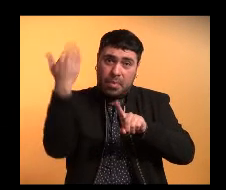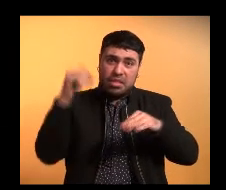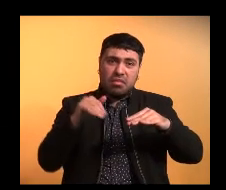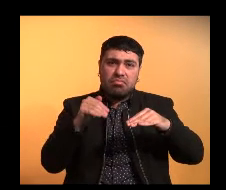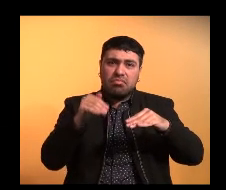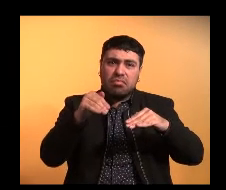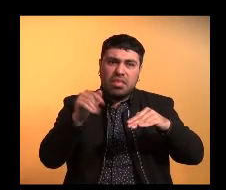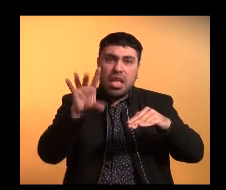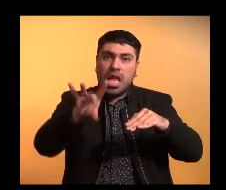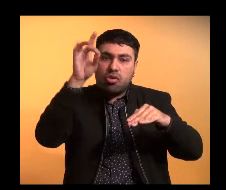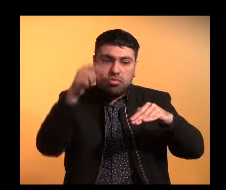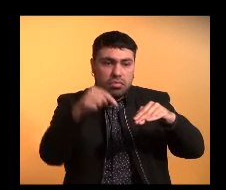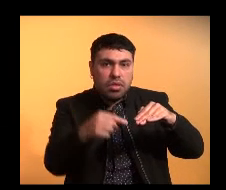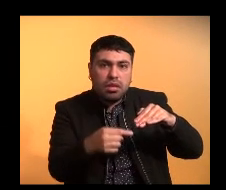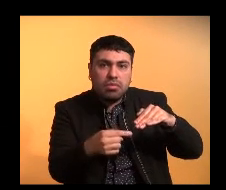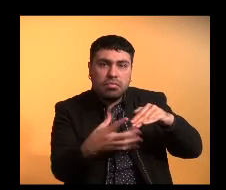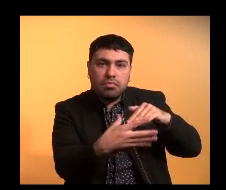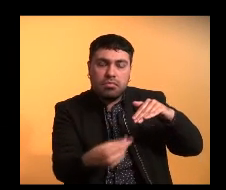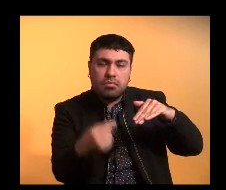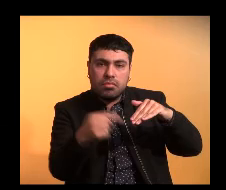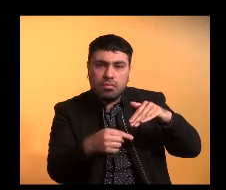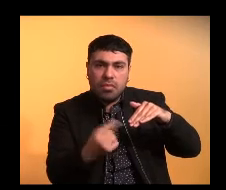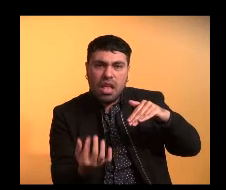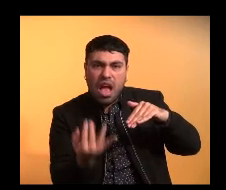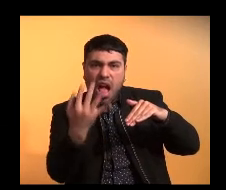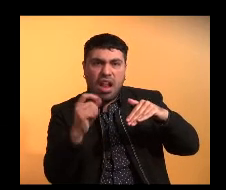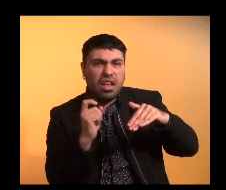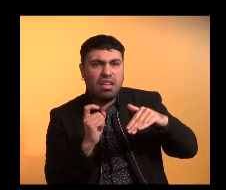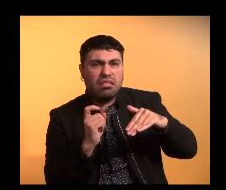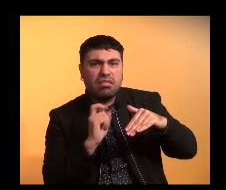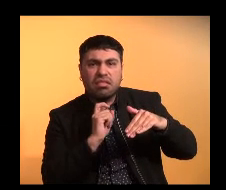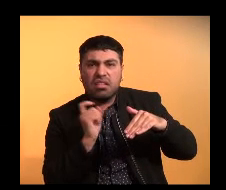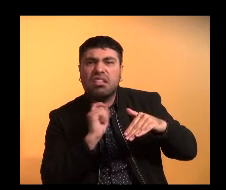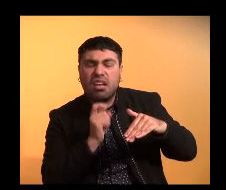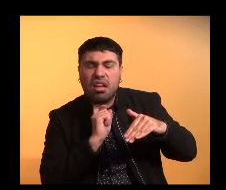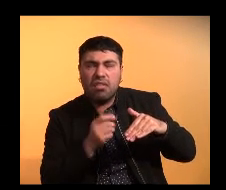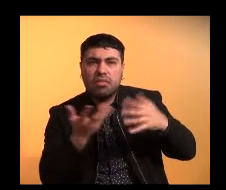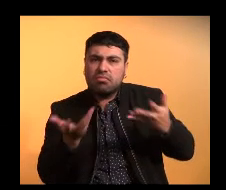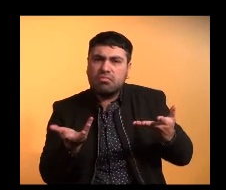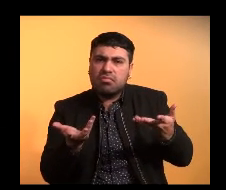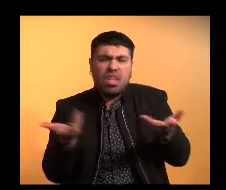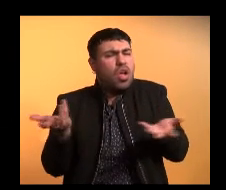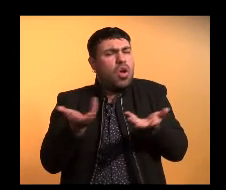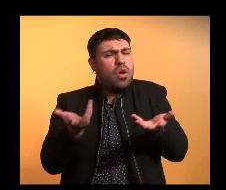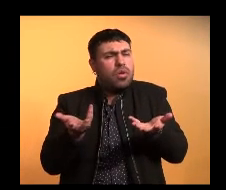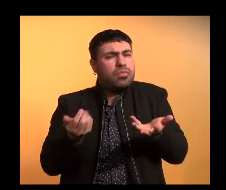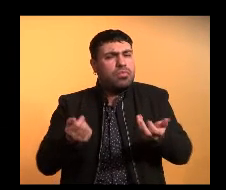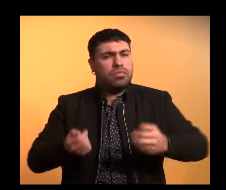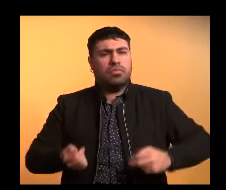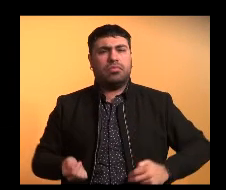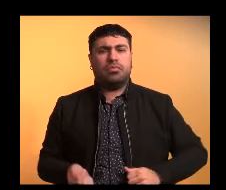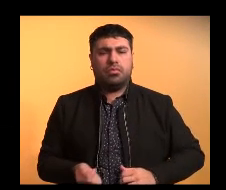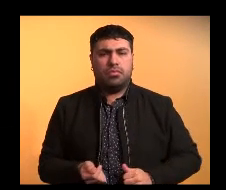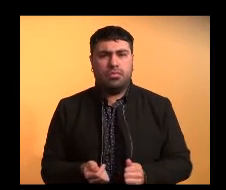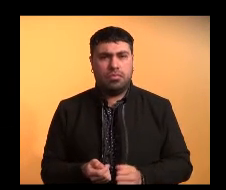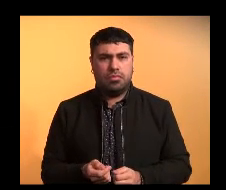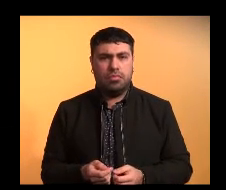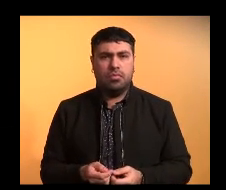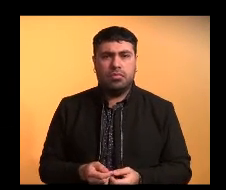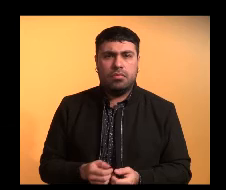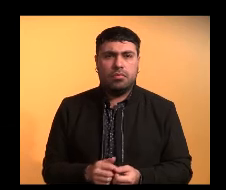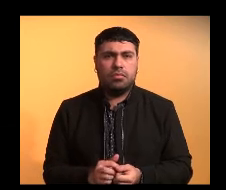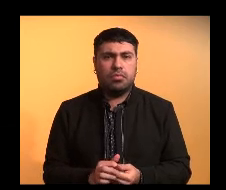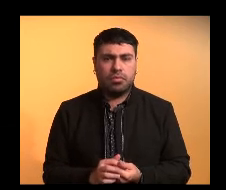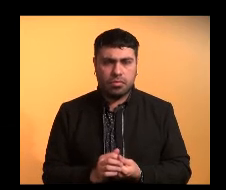consigo algunos de estos organismos que ustedes ven acá abajo en esta diapositiva. Y uno de esos organismos, que es el organismo que está acá en la letra D, es